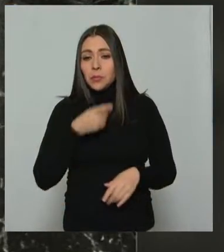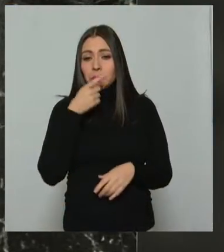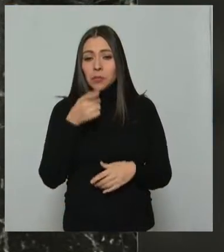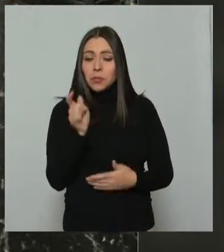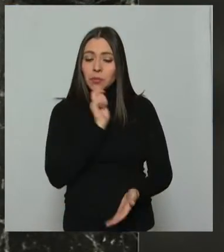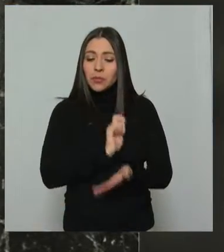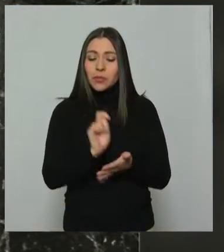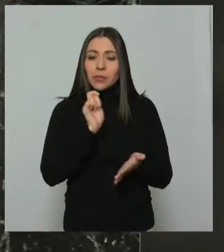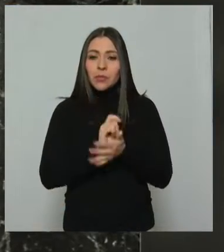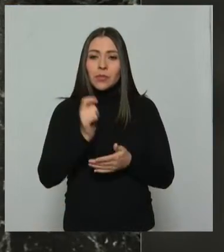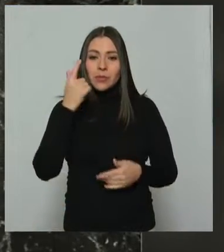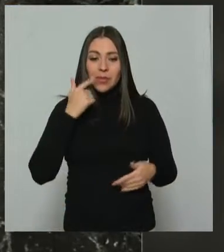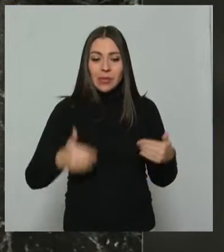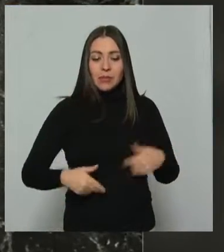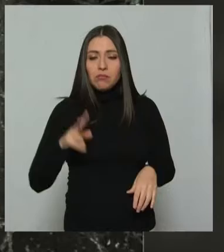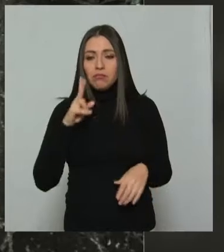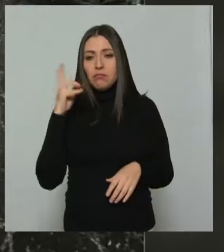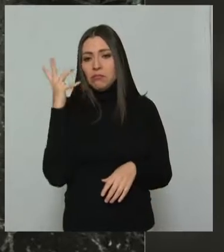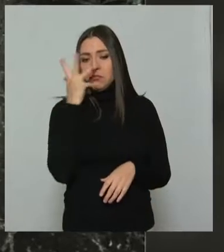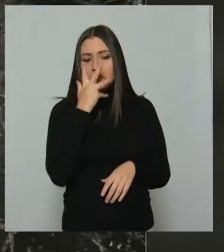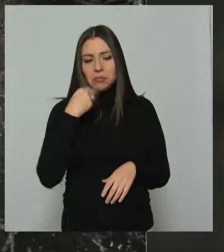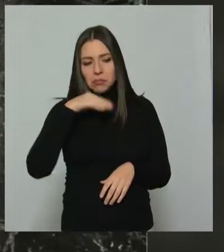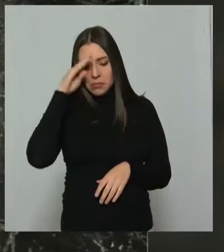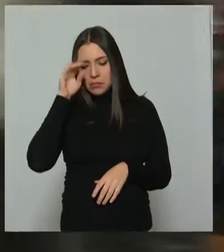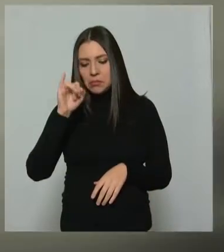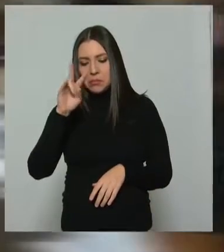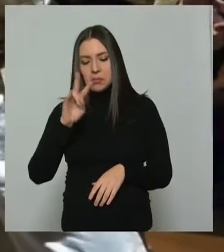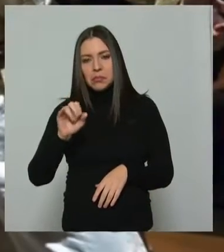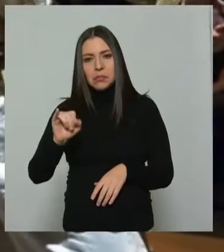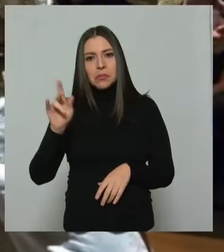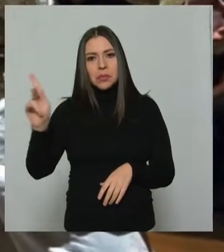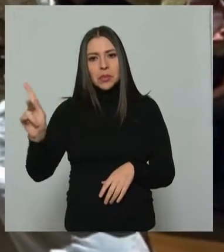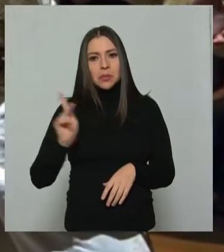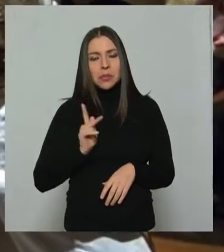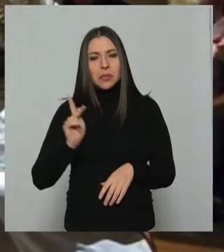con ella, es tan rico, tan